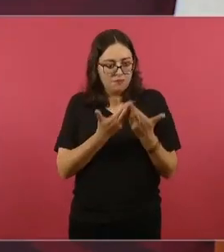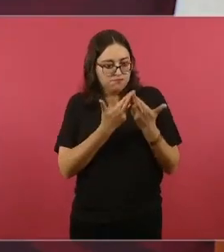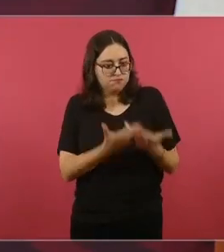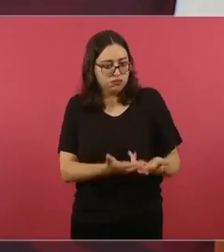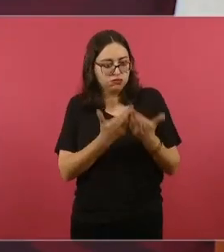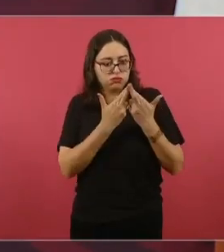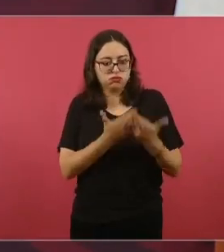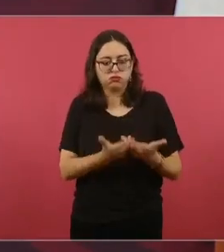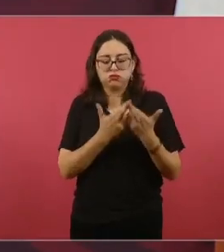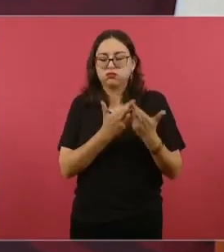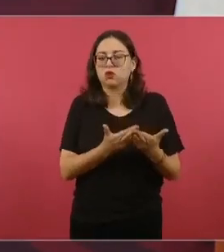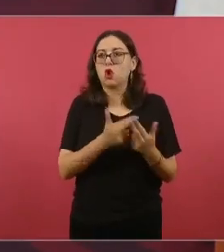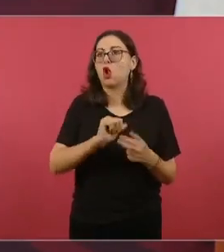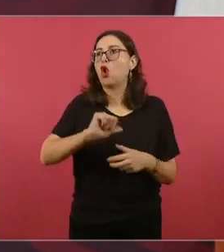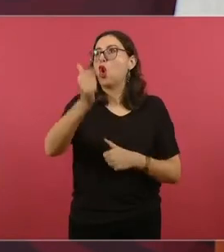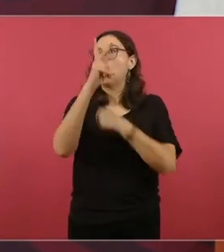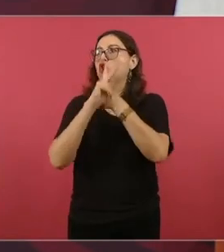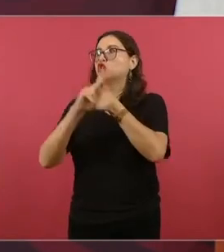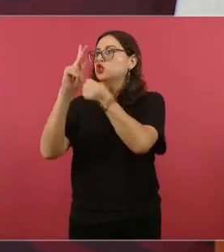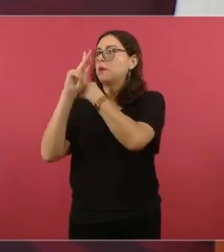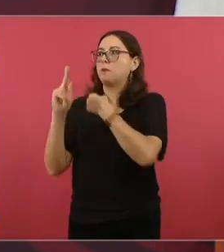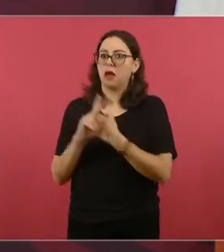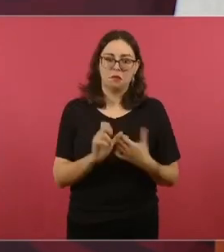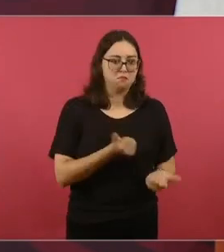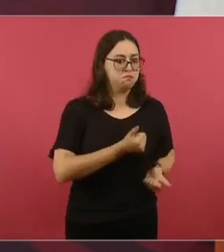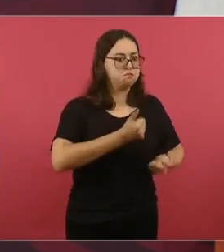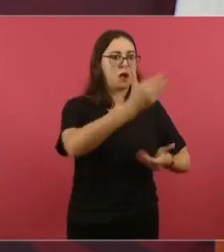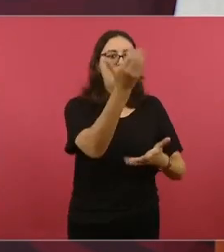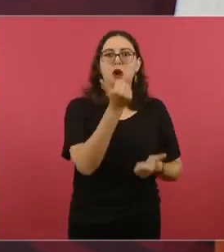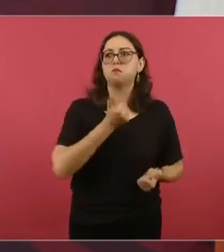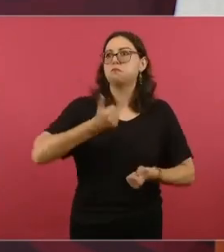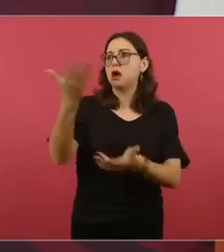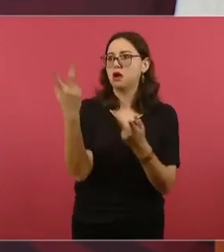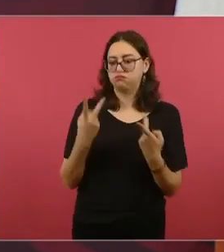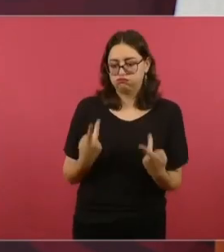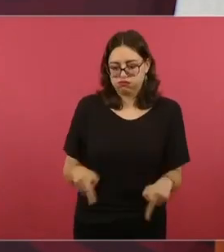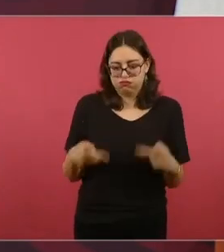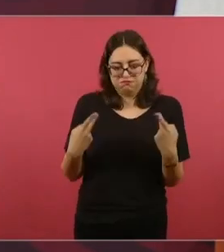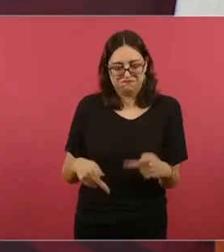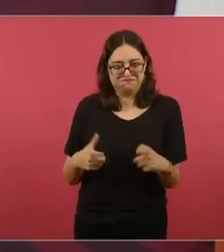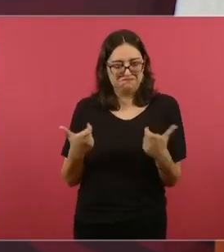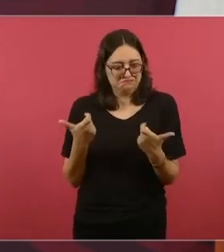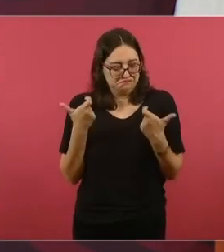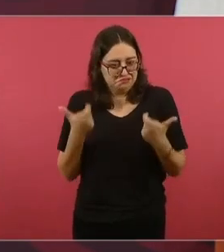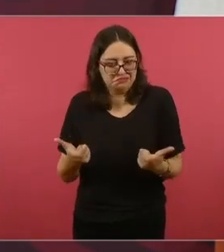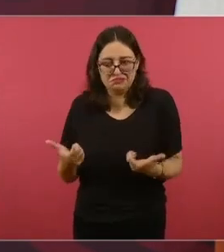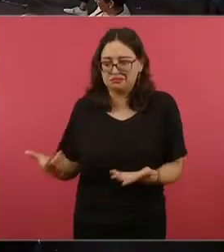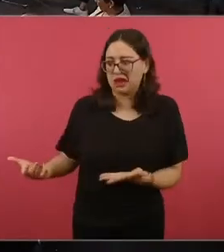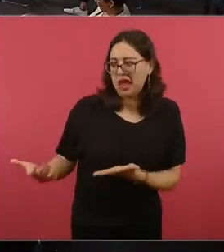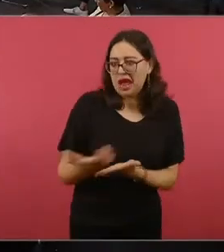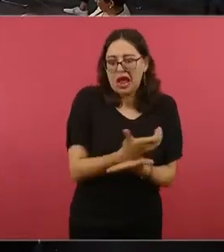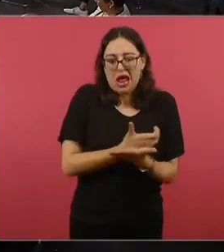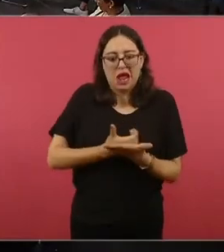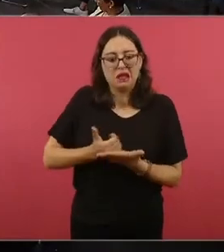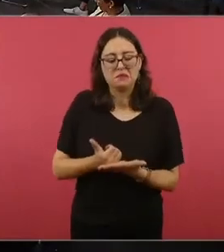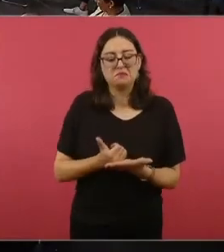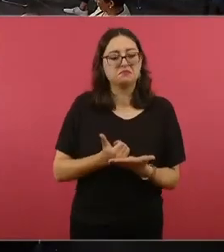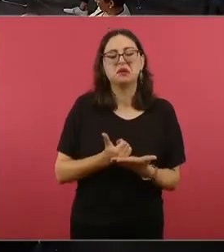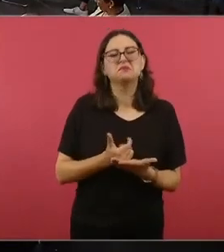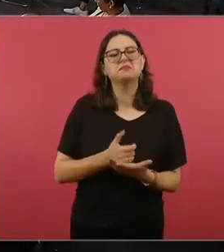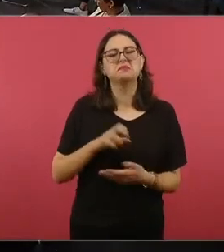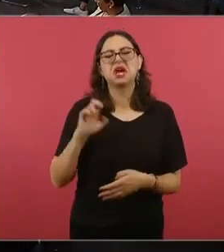porque quedaron en el abandono todos los complejos petroquímicos del país. Pero bueno,